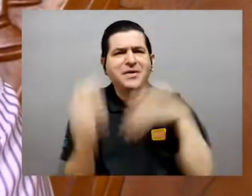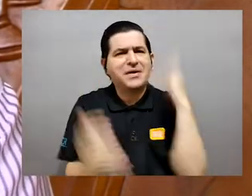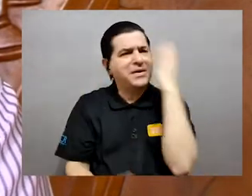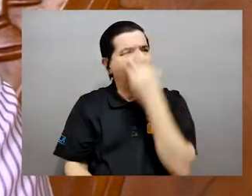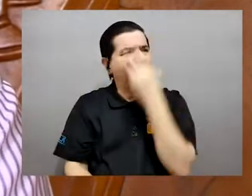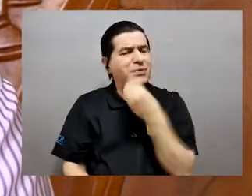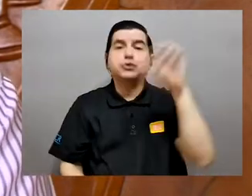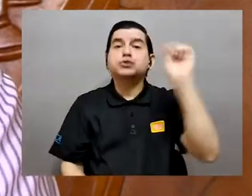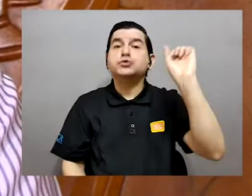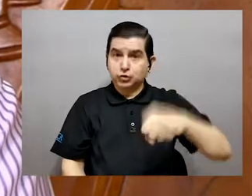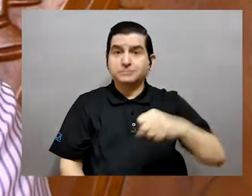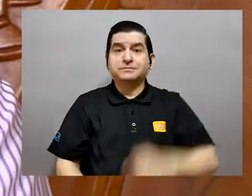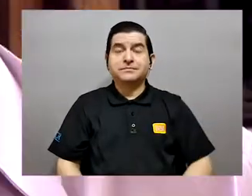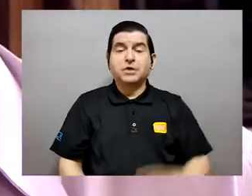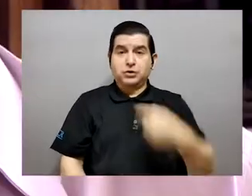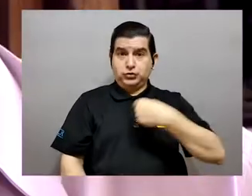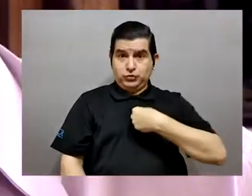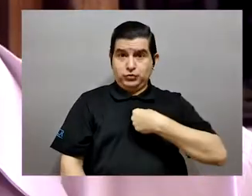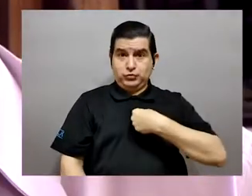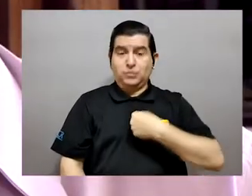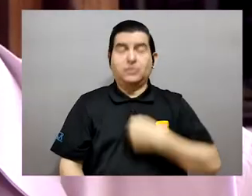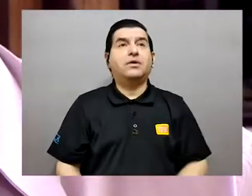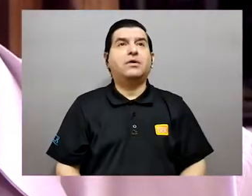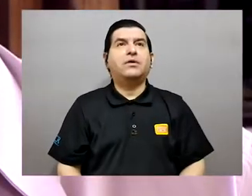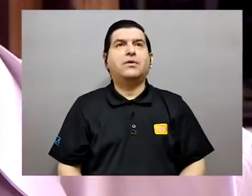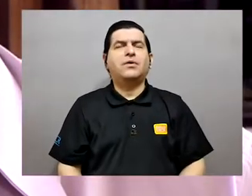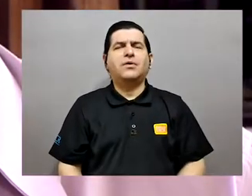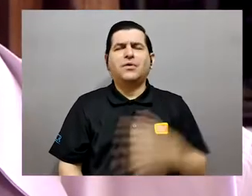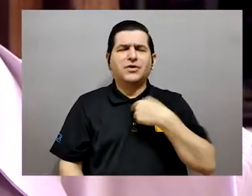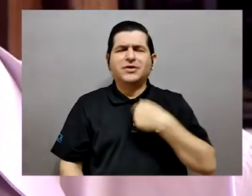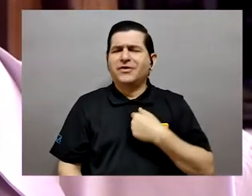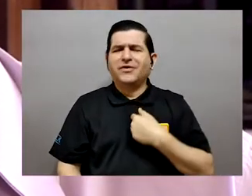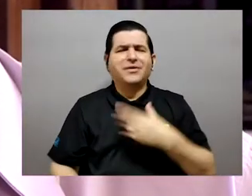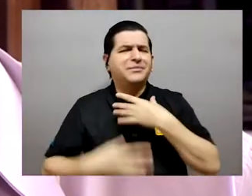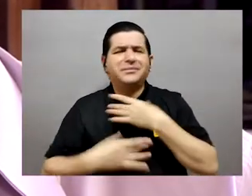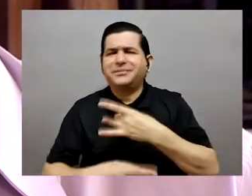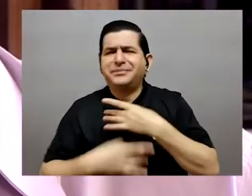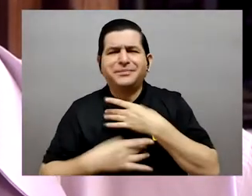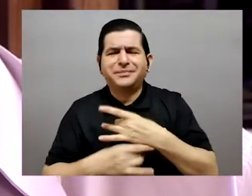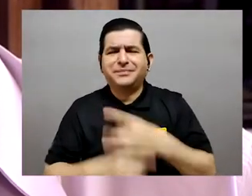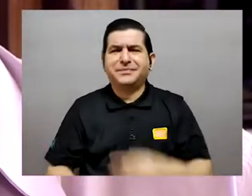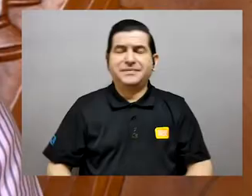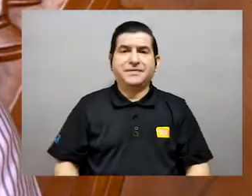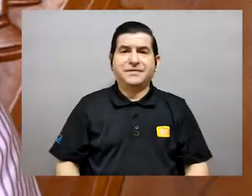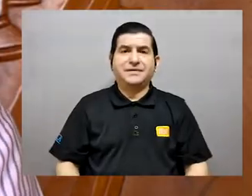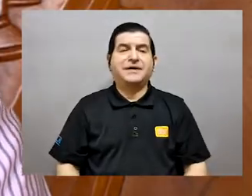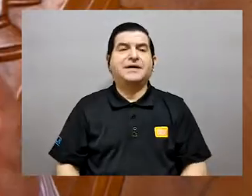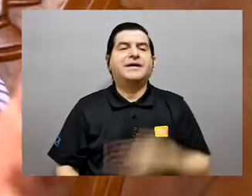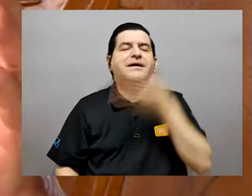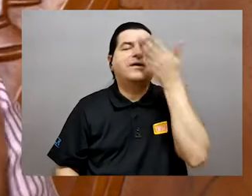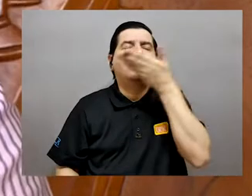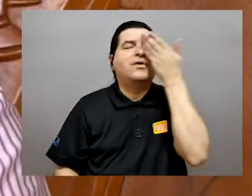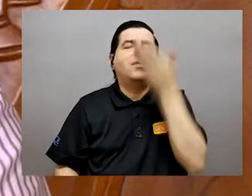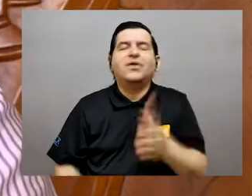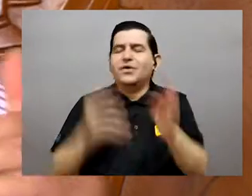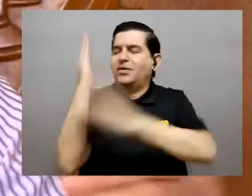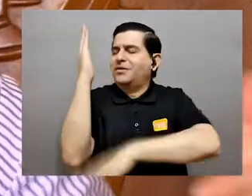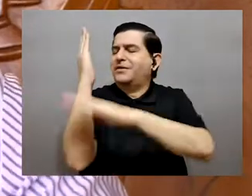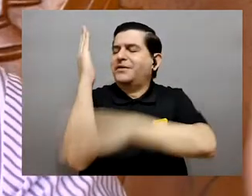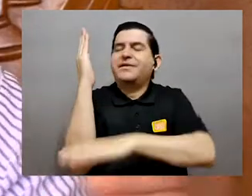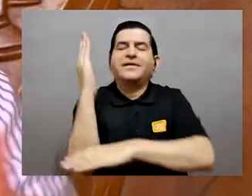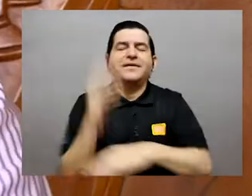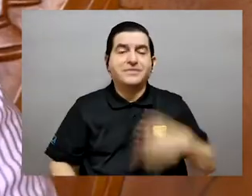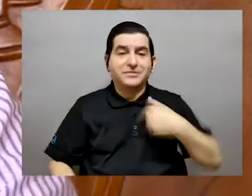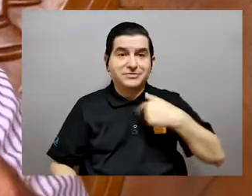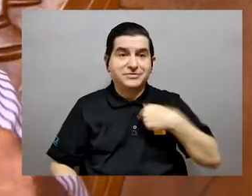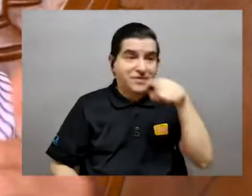a ningún niño ni a ningún joven que vaya a bloquear esa existencia, o sea, que le vaya a